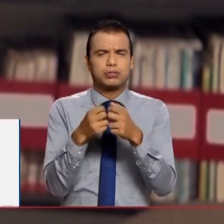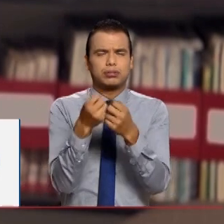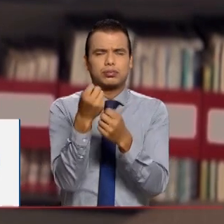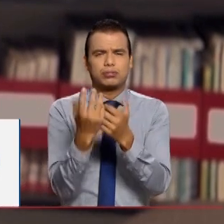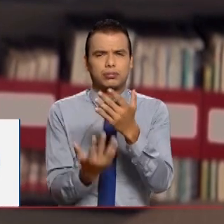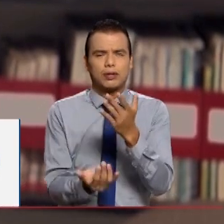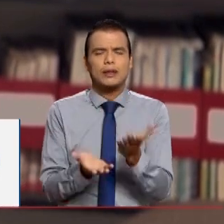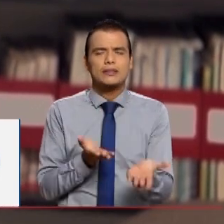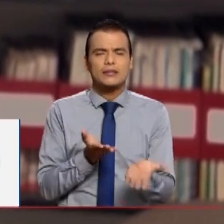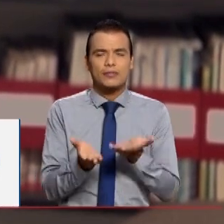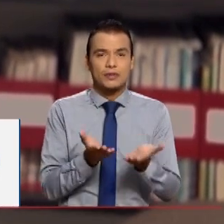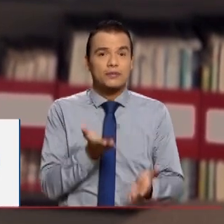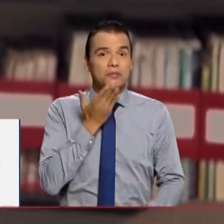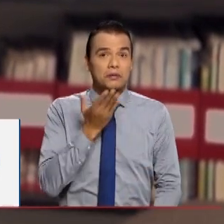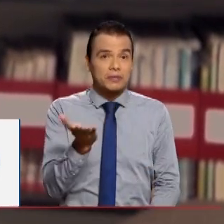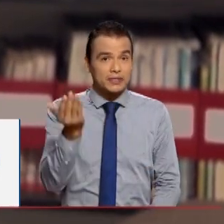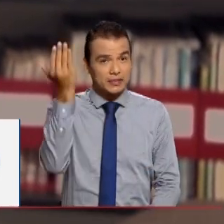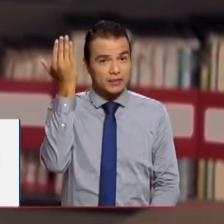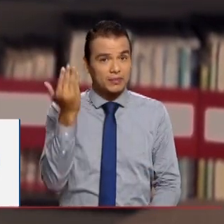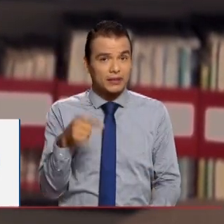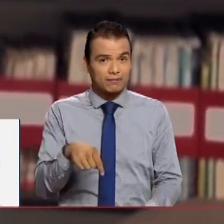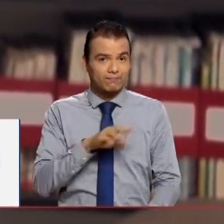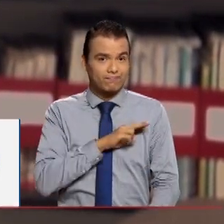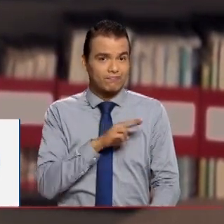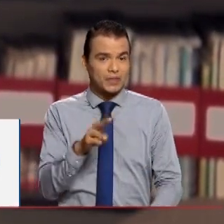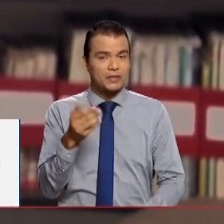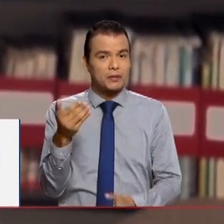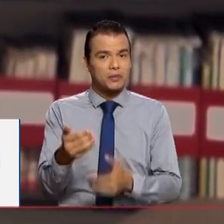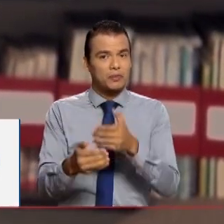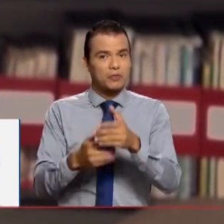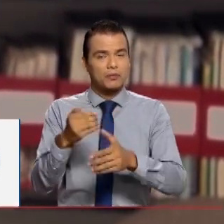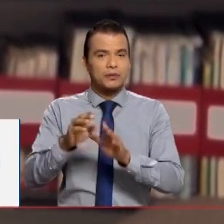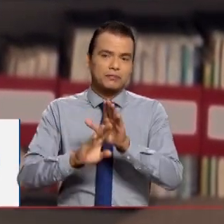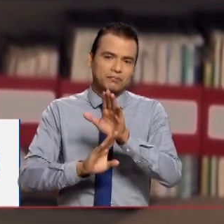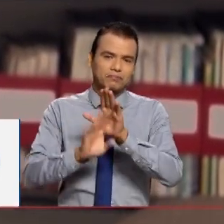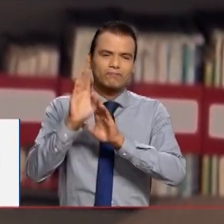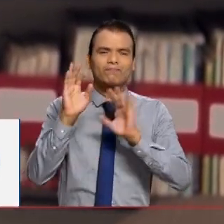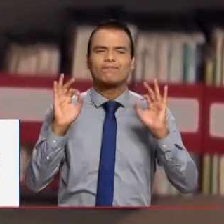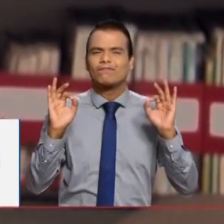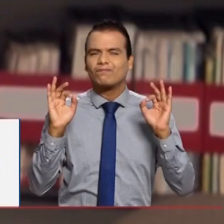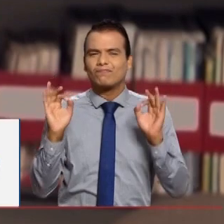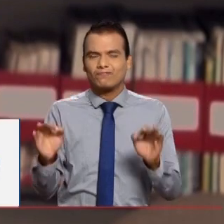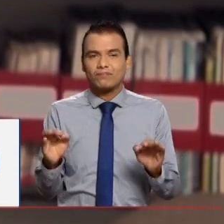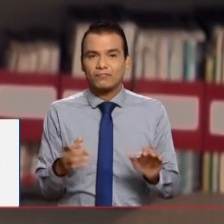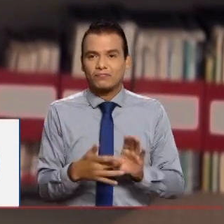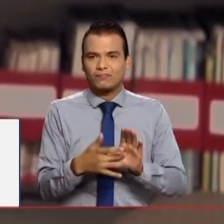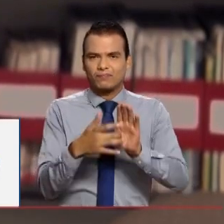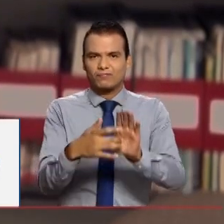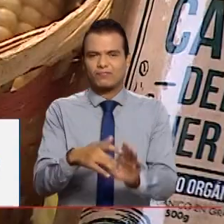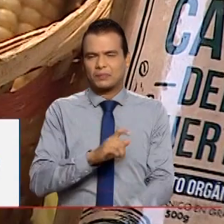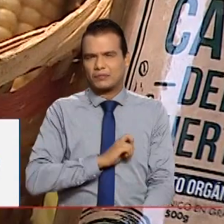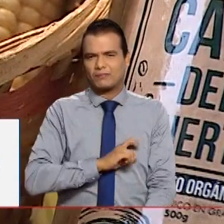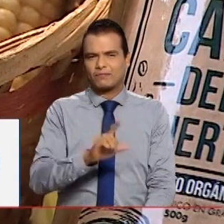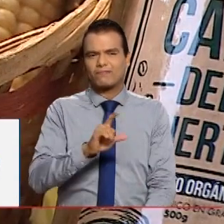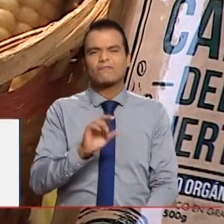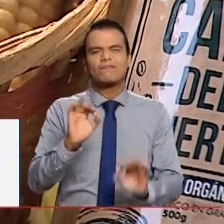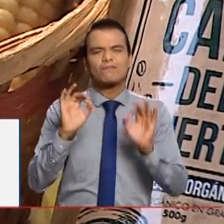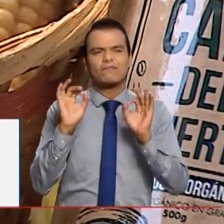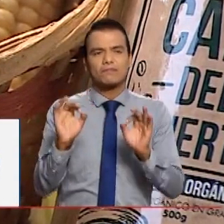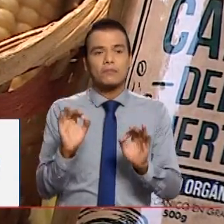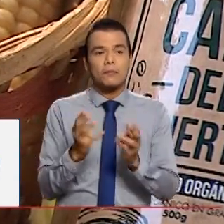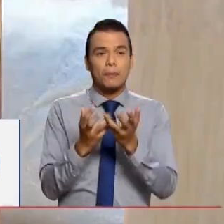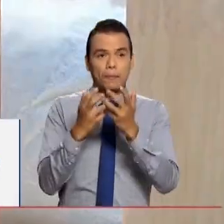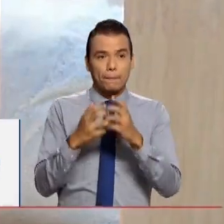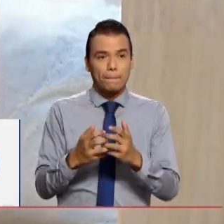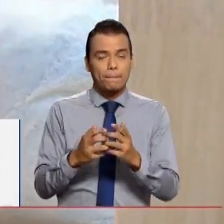Estos son condiciones favorables para que el departamento siga ganando espacio y siga liderando en algunos frentes en los negocios estos